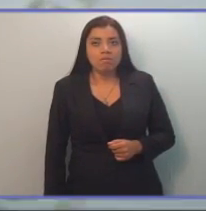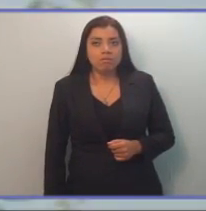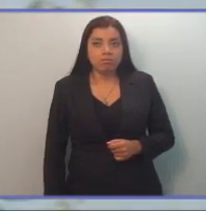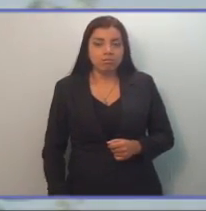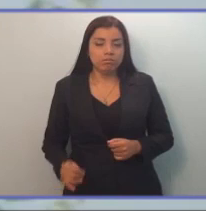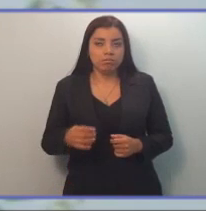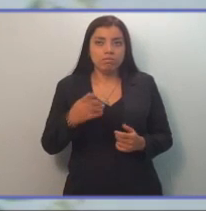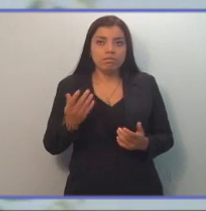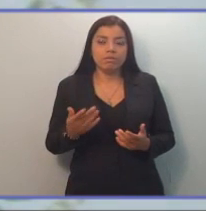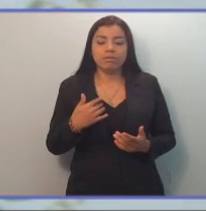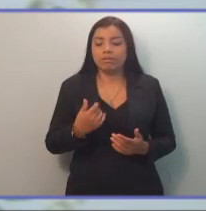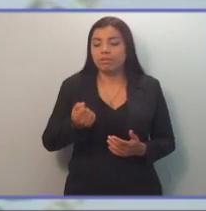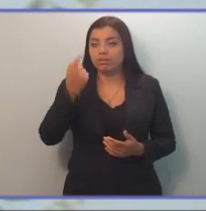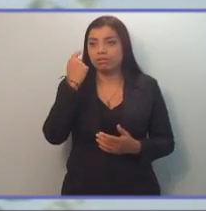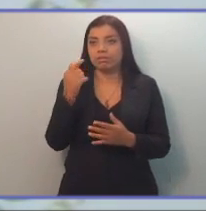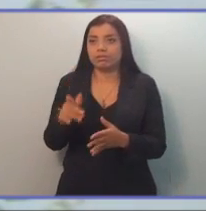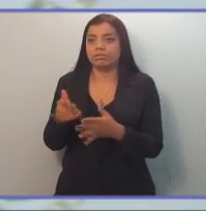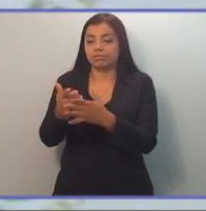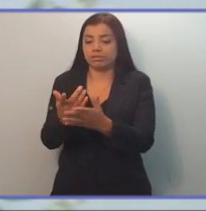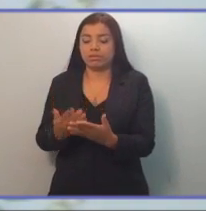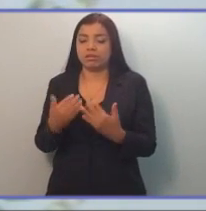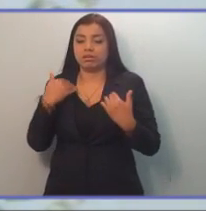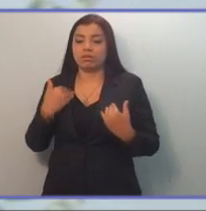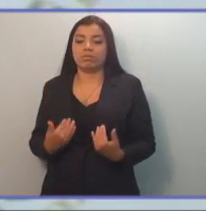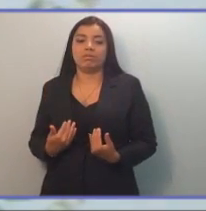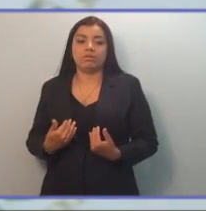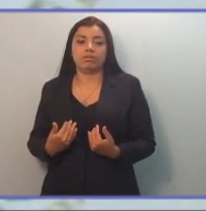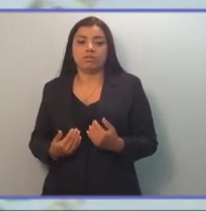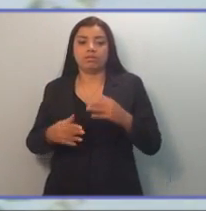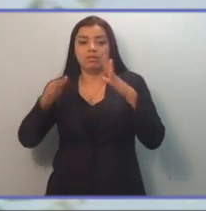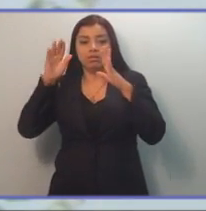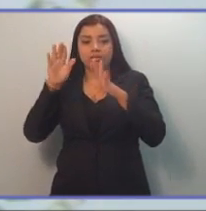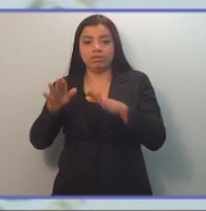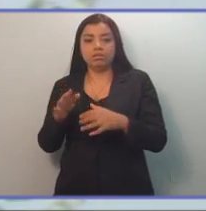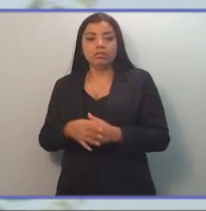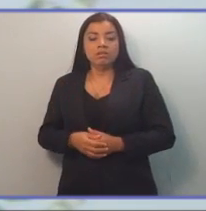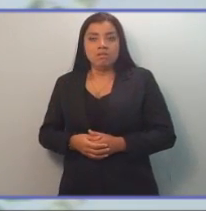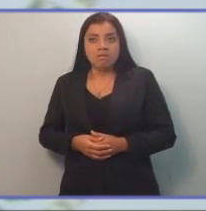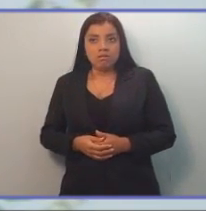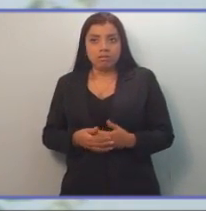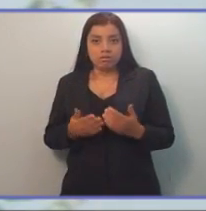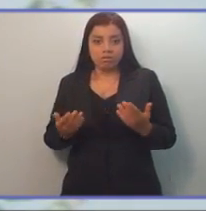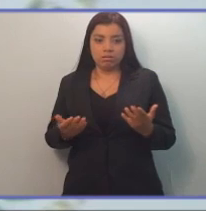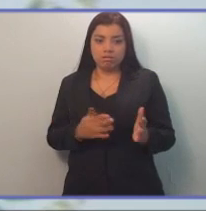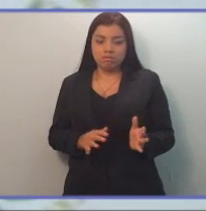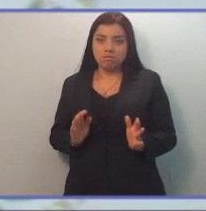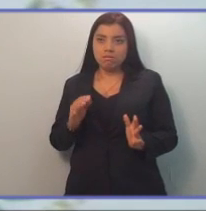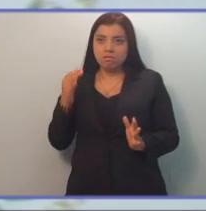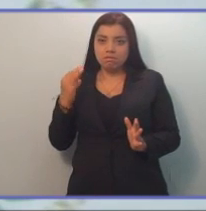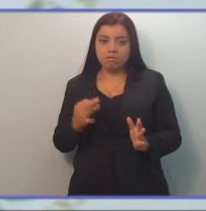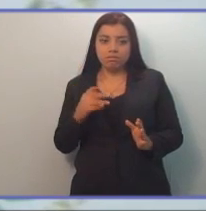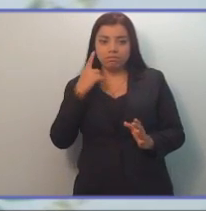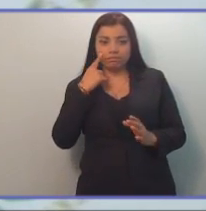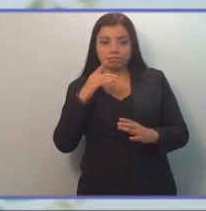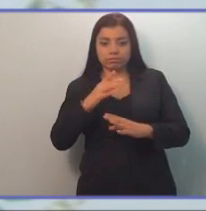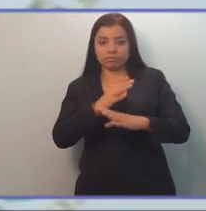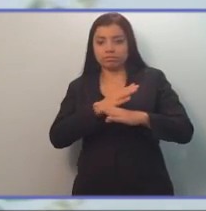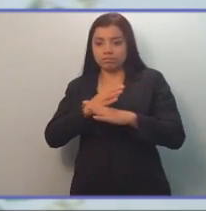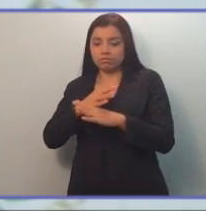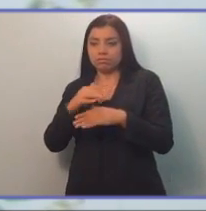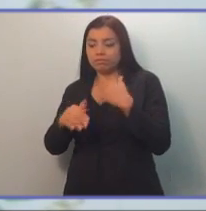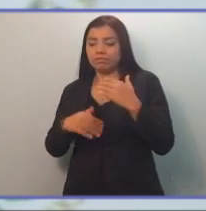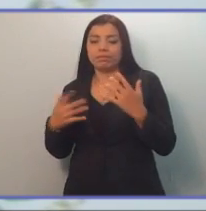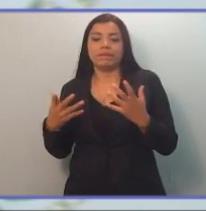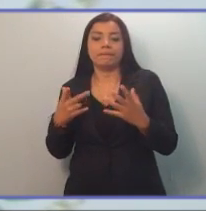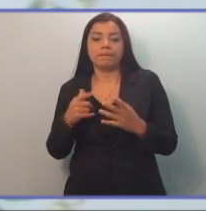Una vez reconocidos los derechos humanos, se les debe dar la protección de vida, y no